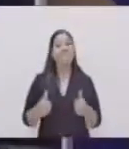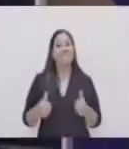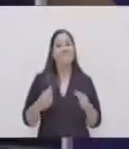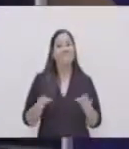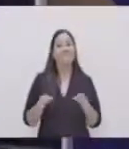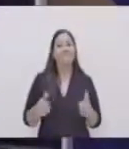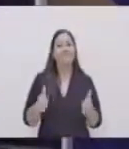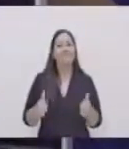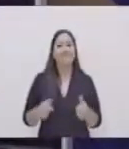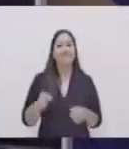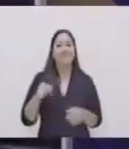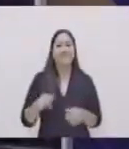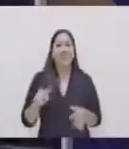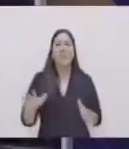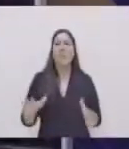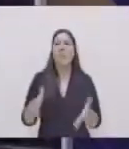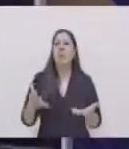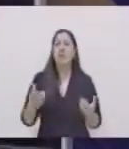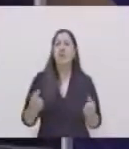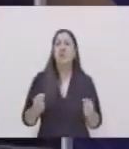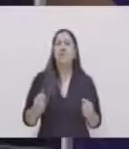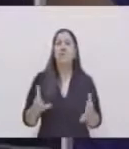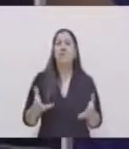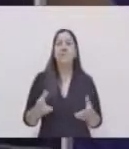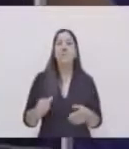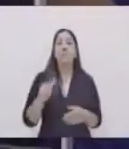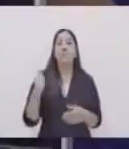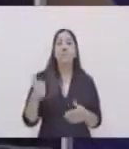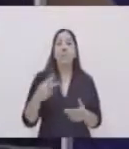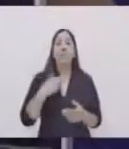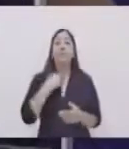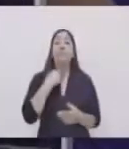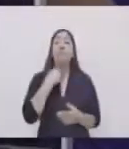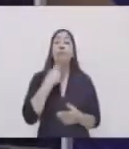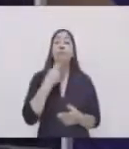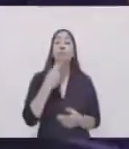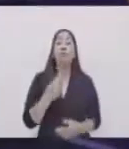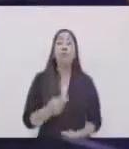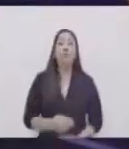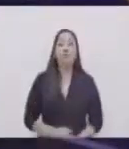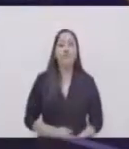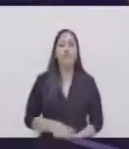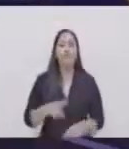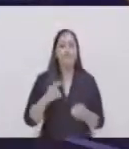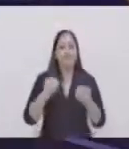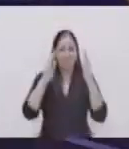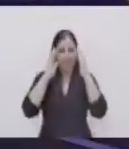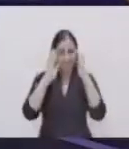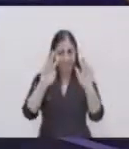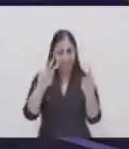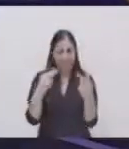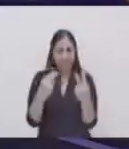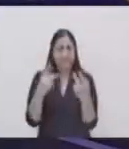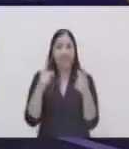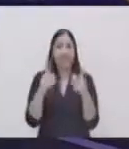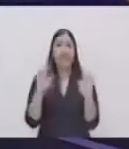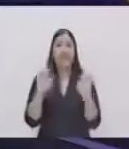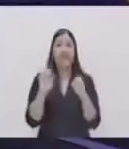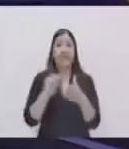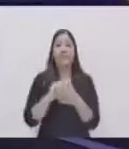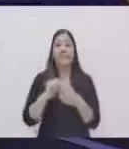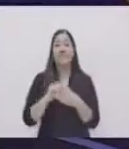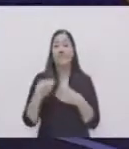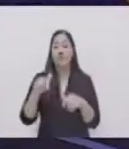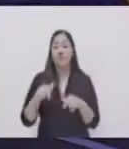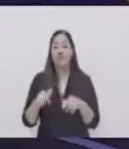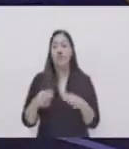Muy bien, excelente. Ahora vamos a pasar a preparar nuestra voz. Pongamos mucha atención. El ejercicio es